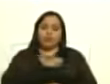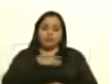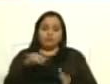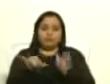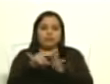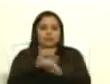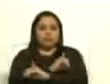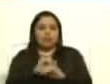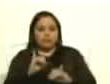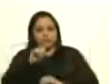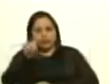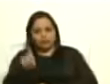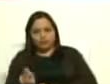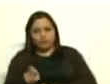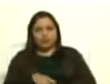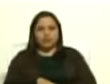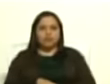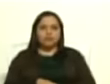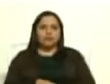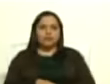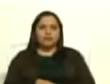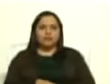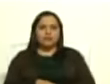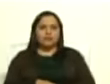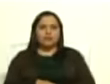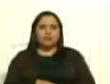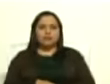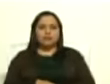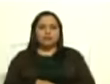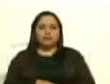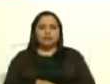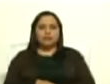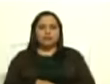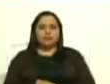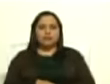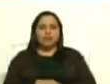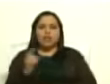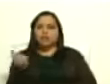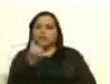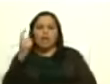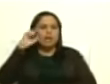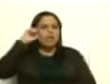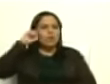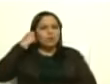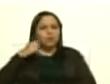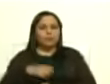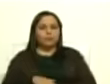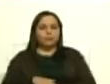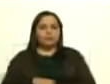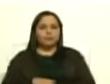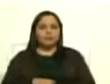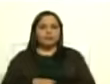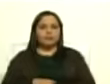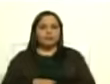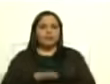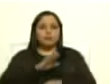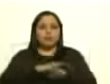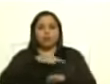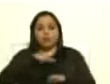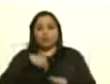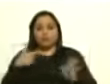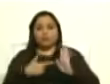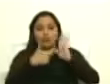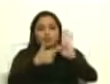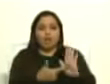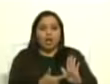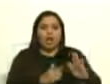terminar tu pregunta, voy bien, quería solamente citar, ¿no? Porque nosotros hemos llevado este caso